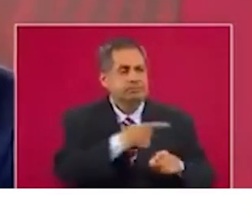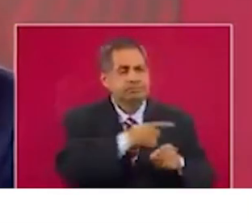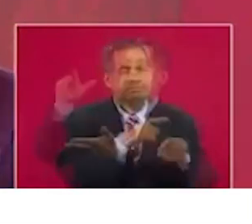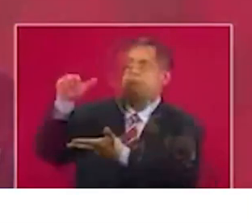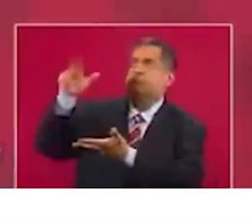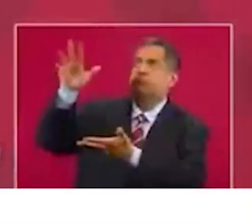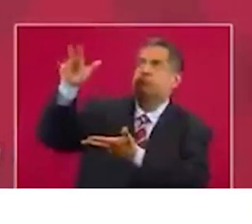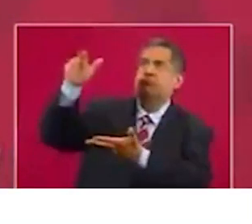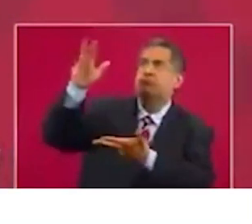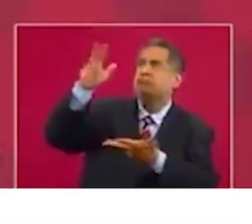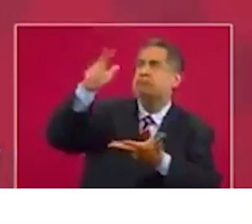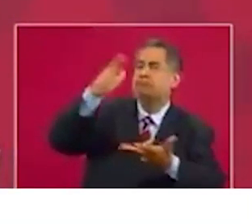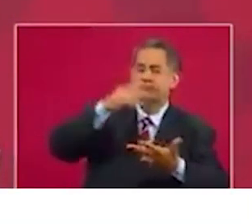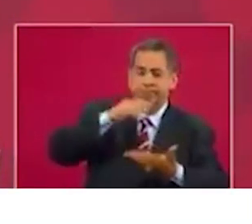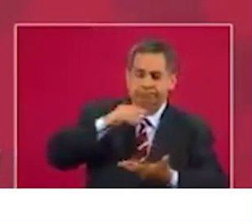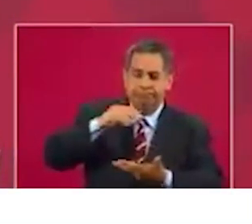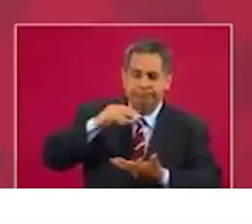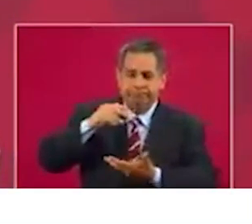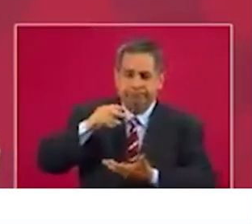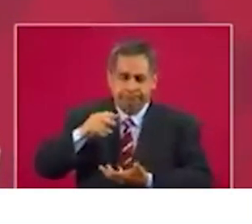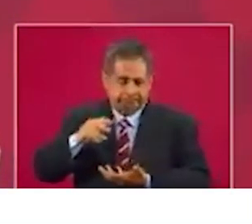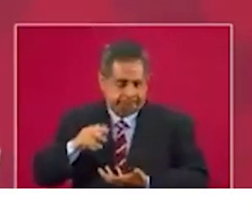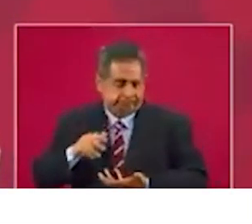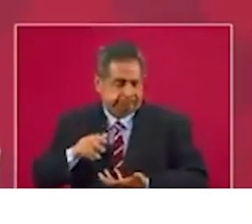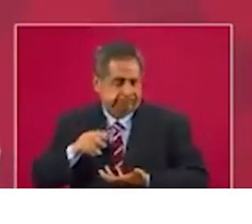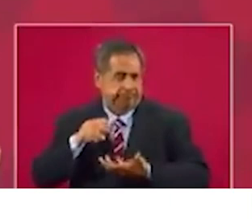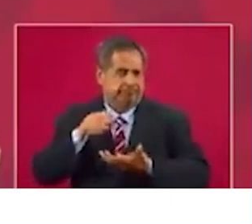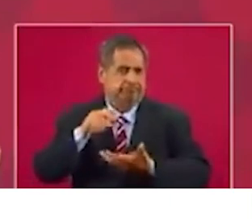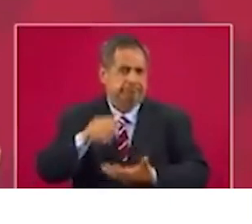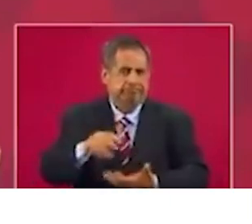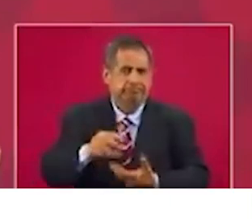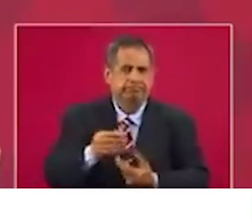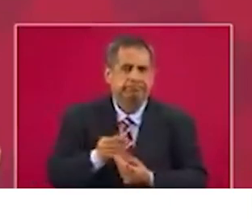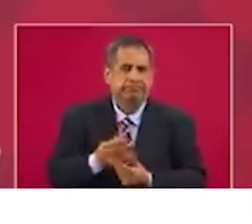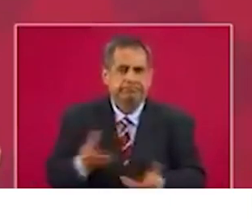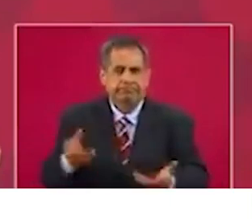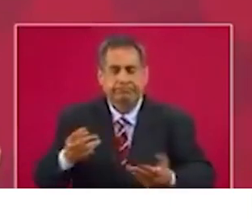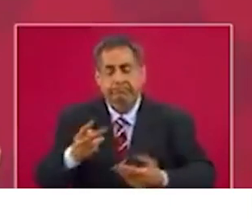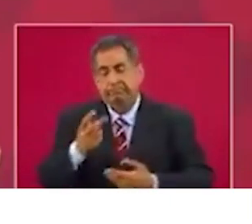intervienen para que no nos cumplan con los compromisos.